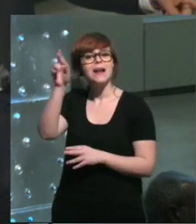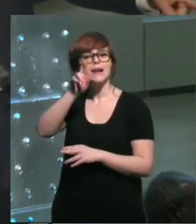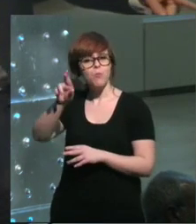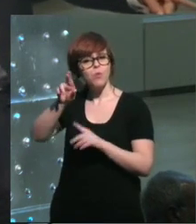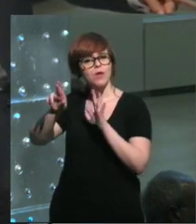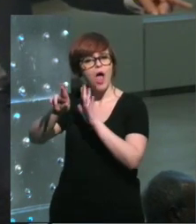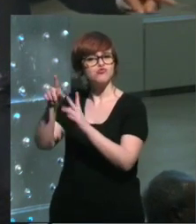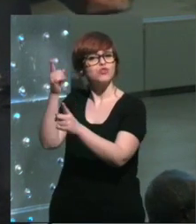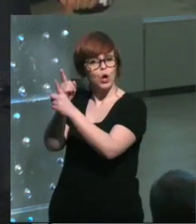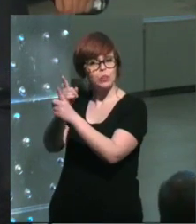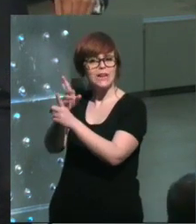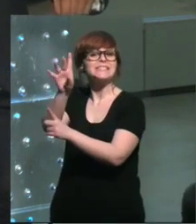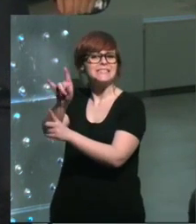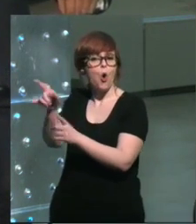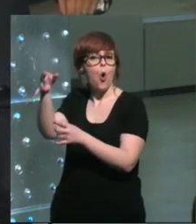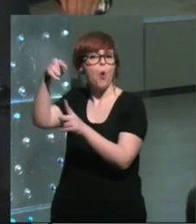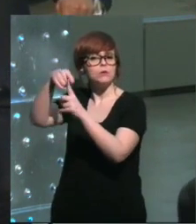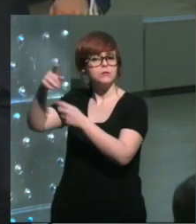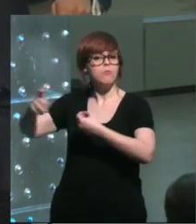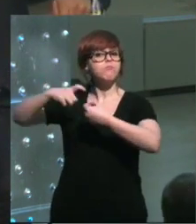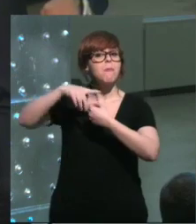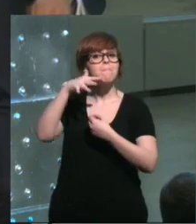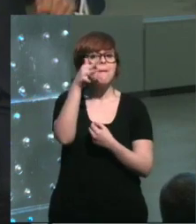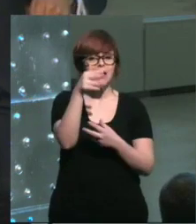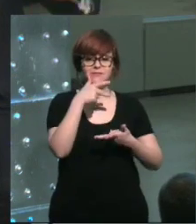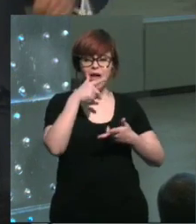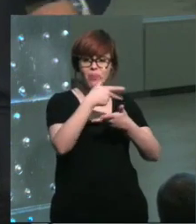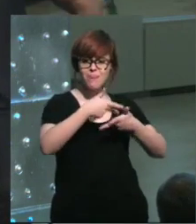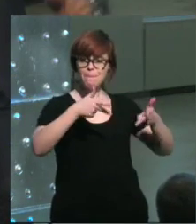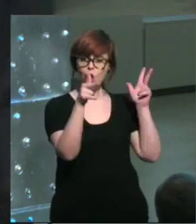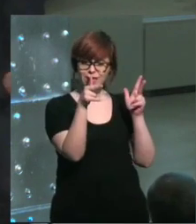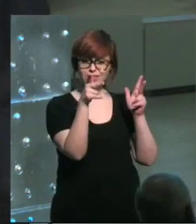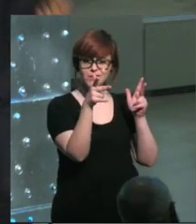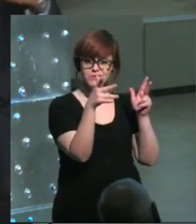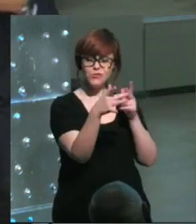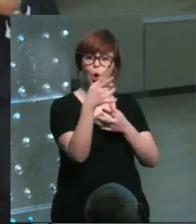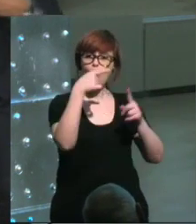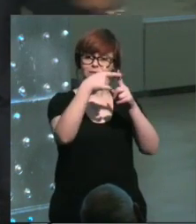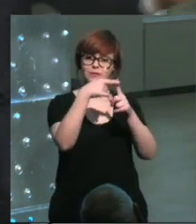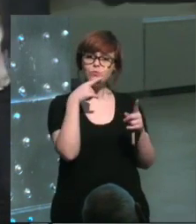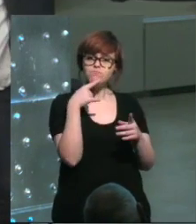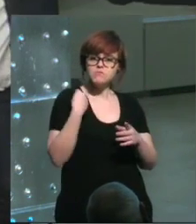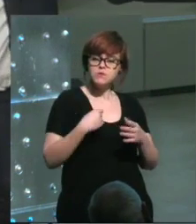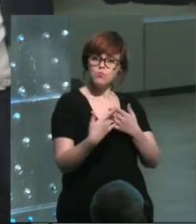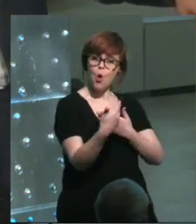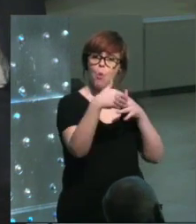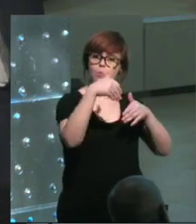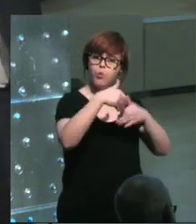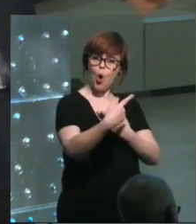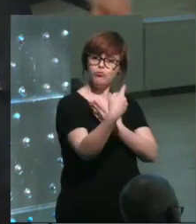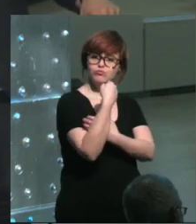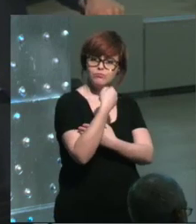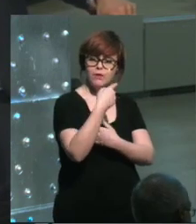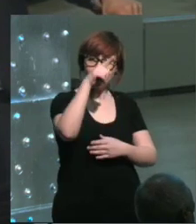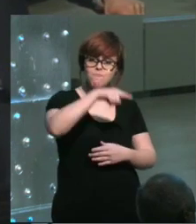un proyecto de ley, porque lo que te decía el senador en Illinois era: oye, ¿y esto cómo va a afectar a mi electorado? Porque yo estoy aquí por ellos, no por